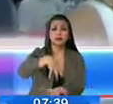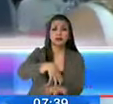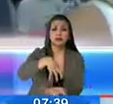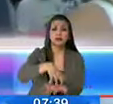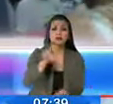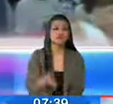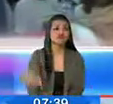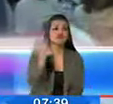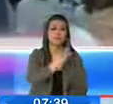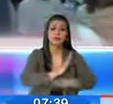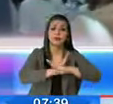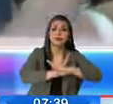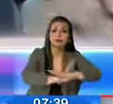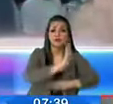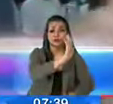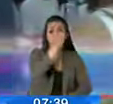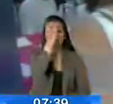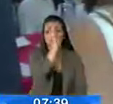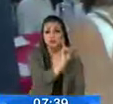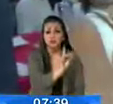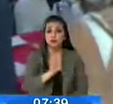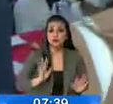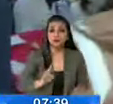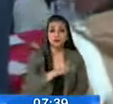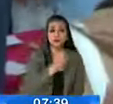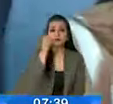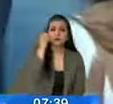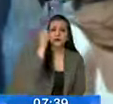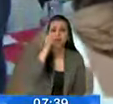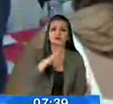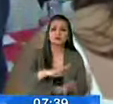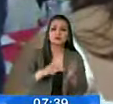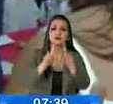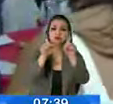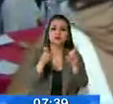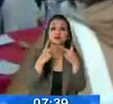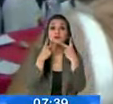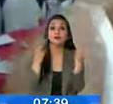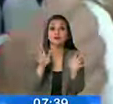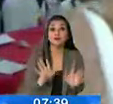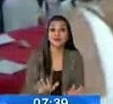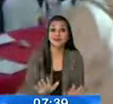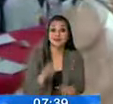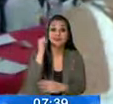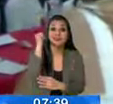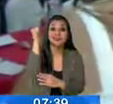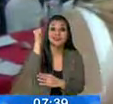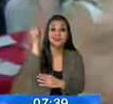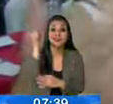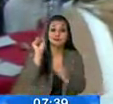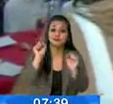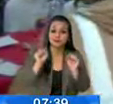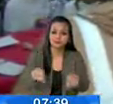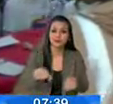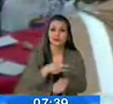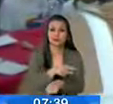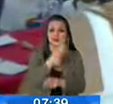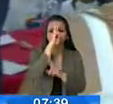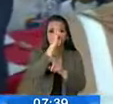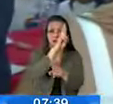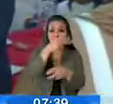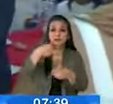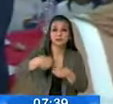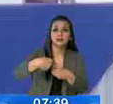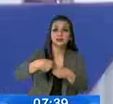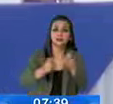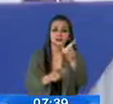a defender su postura. Eso es lo que reivindica la consulta popular, el ejercicio pleno de los derechos de participación de